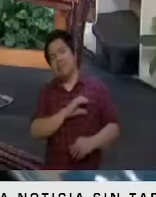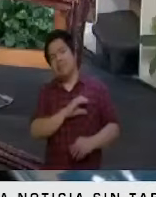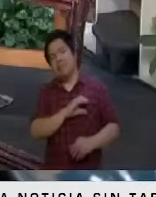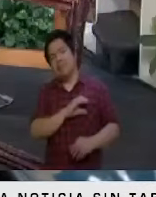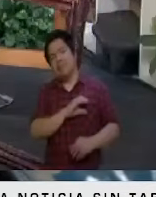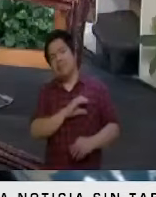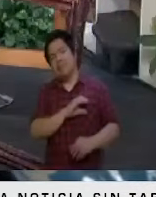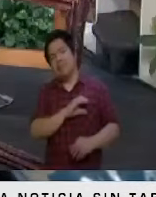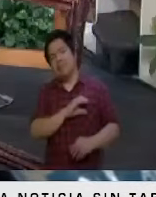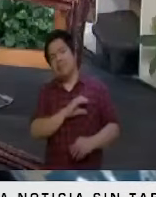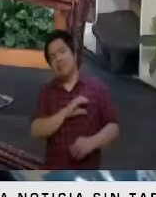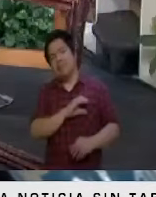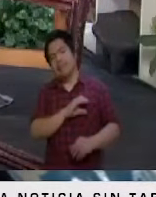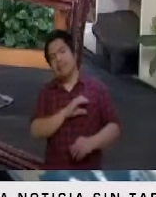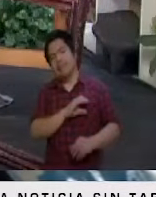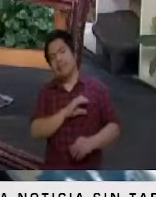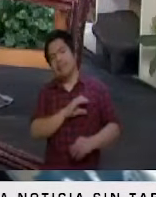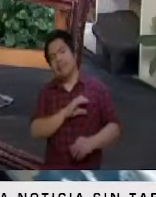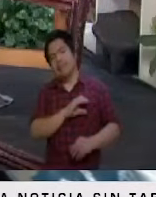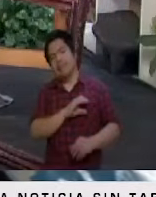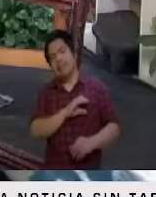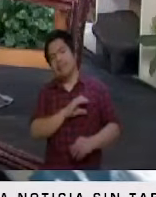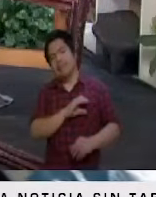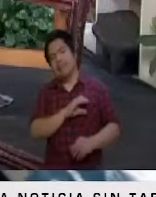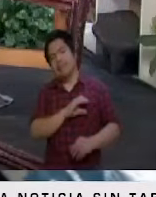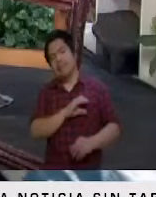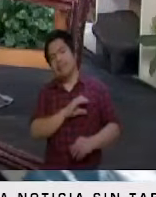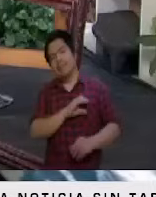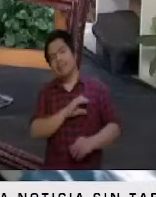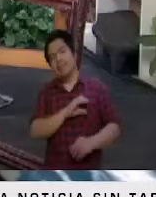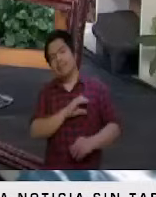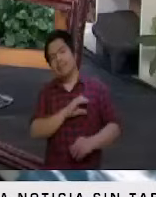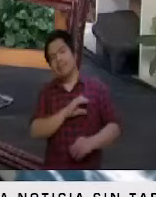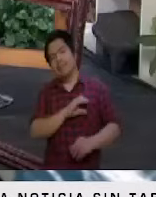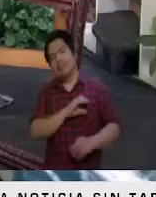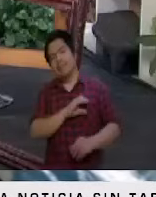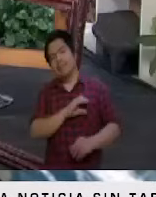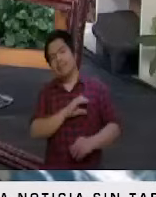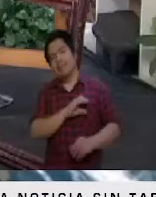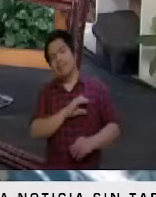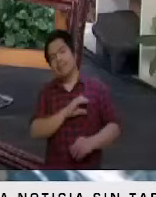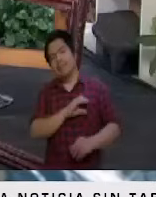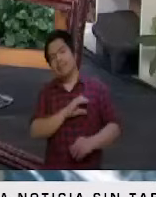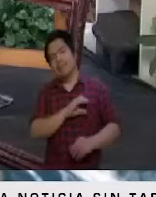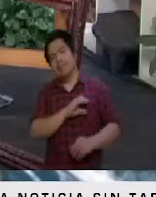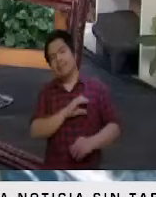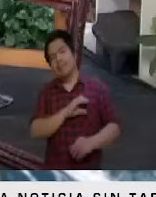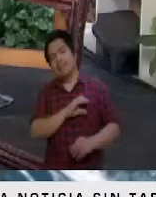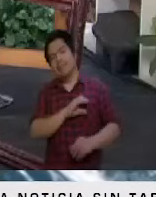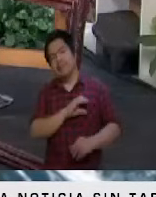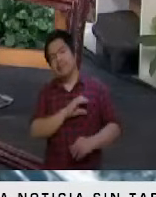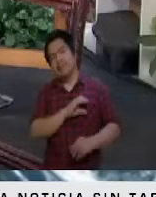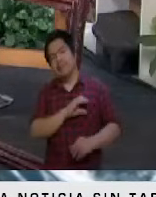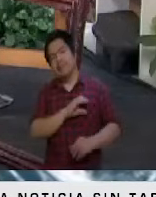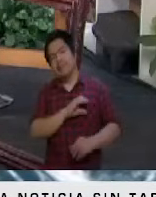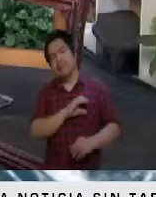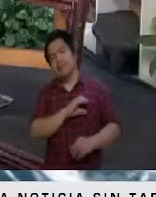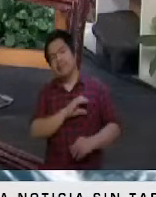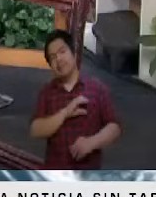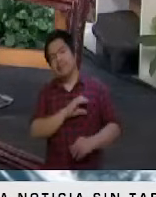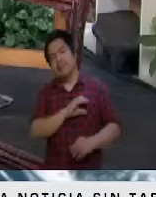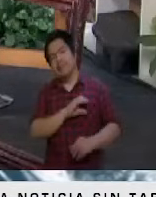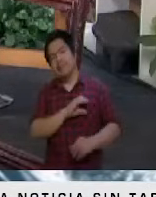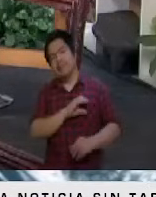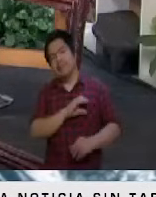los medios tradicionales, como la consternación que tiene Ciro Gómez Leyva,